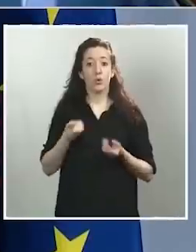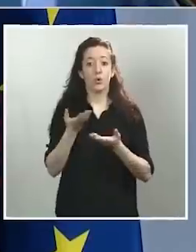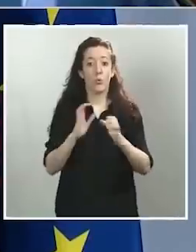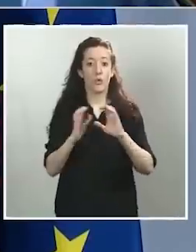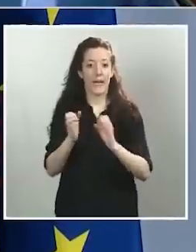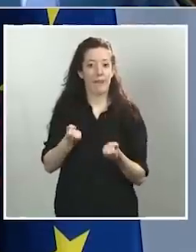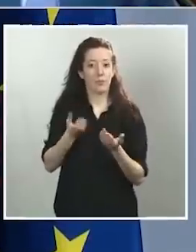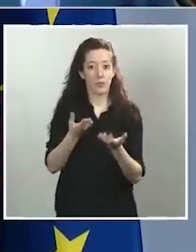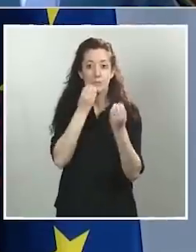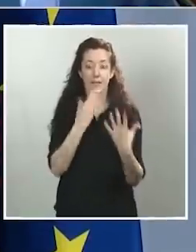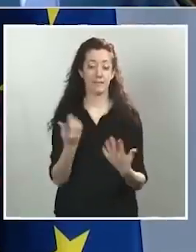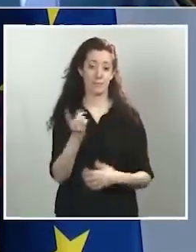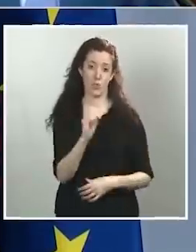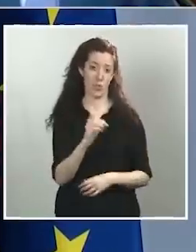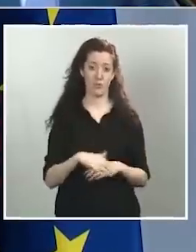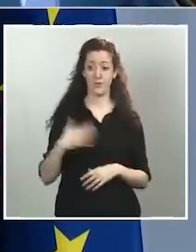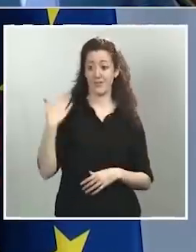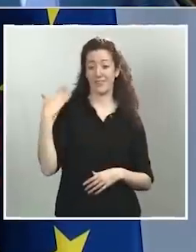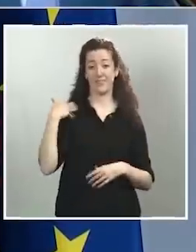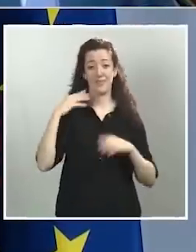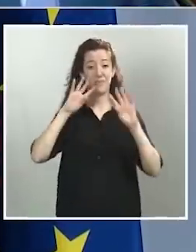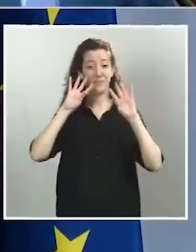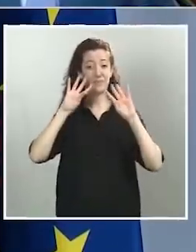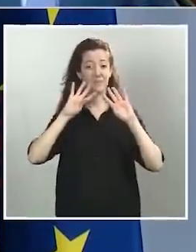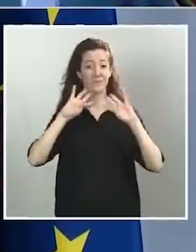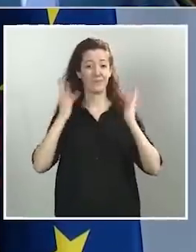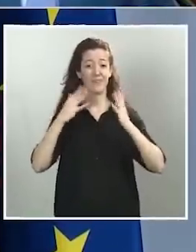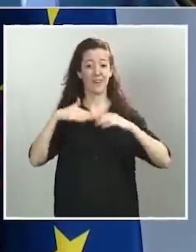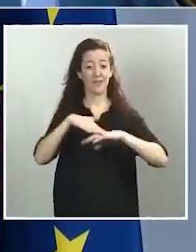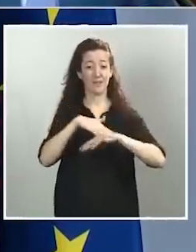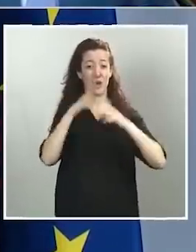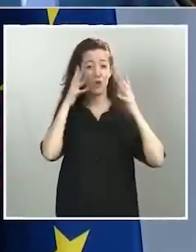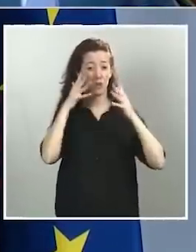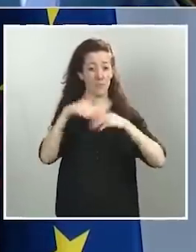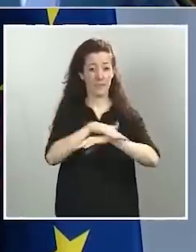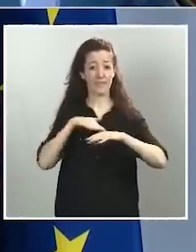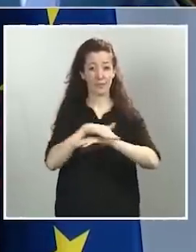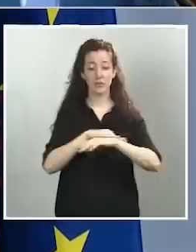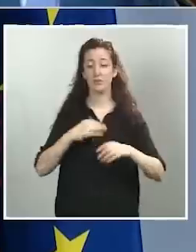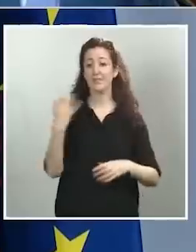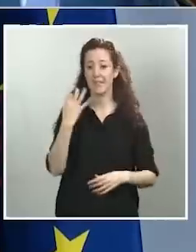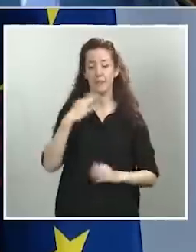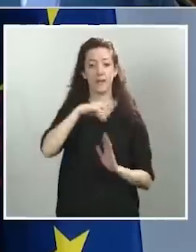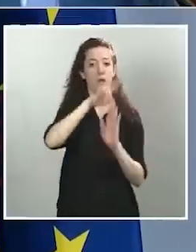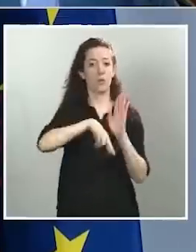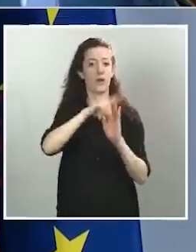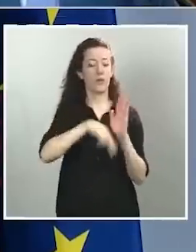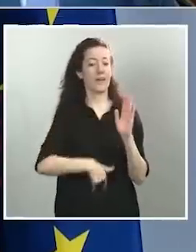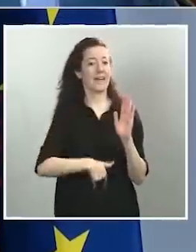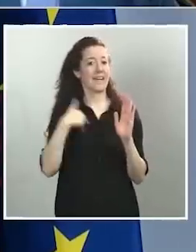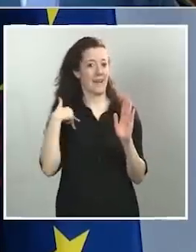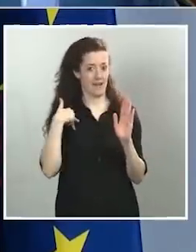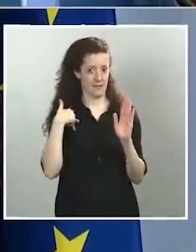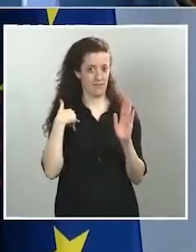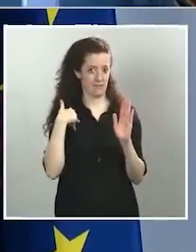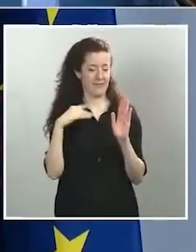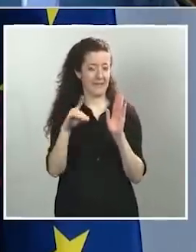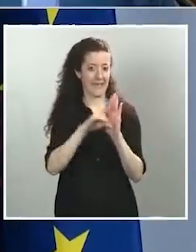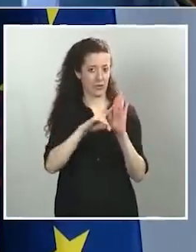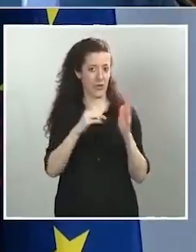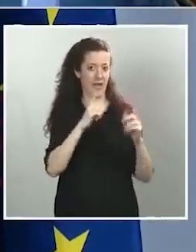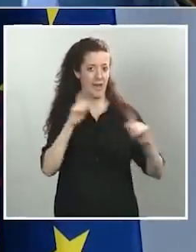discurso oficial, bueno, los contagios en Madrid no son producto de partidos de fútbol, de una